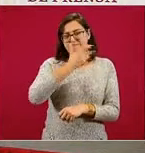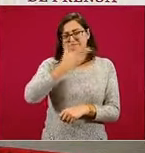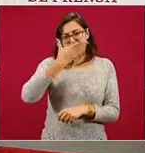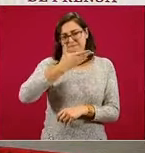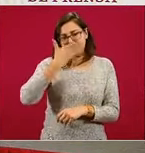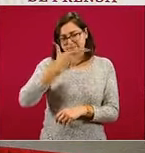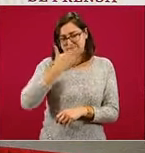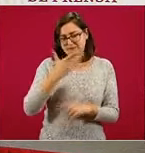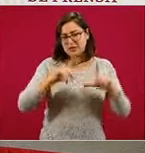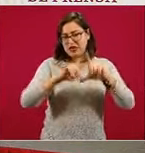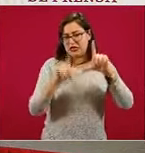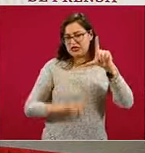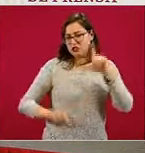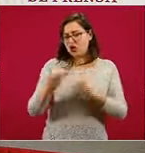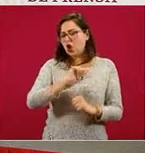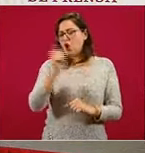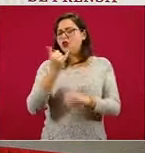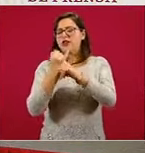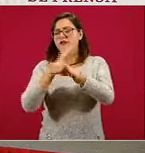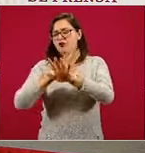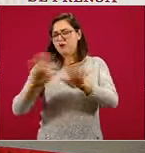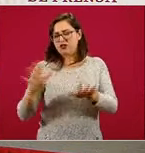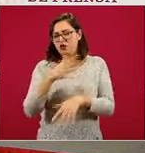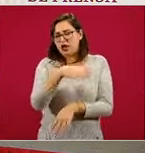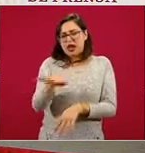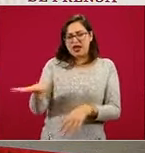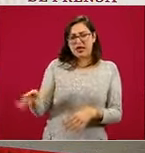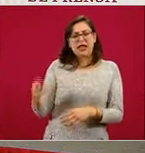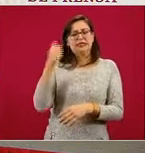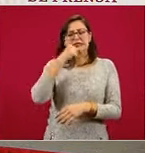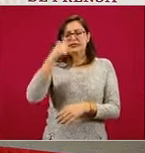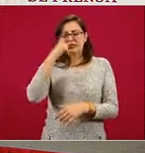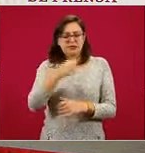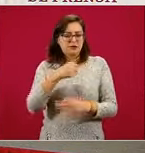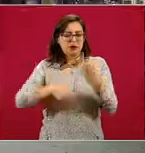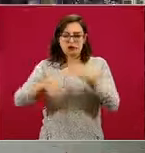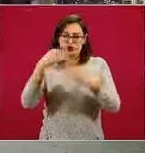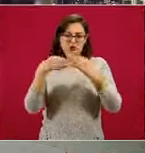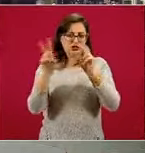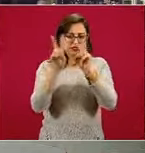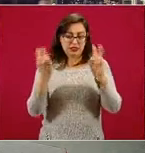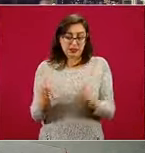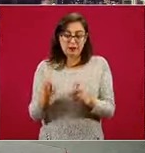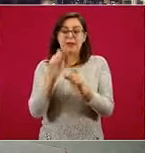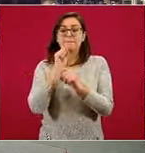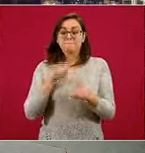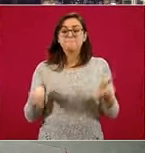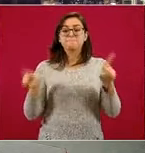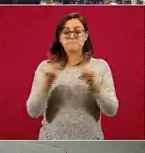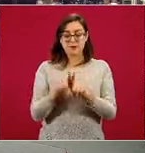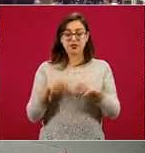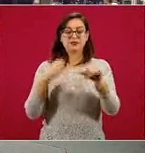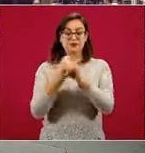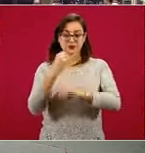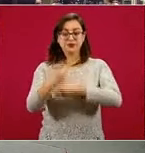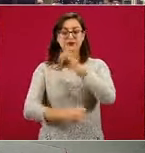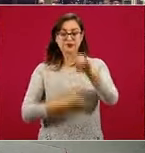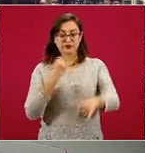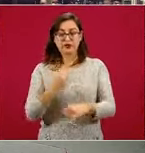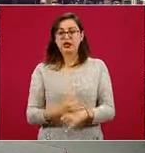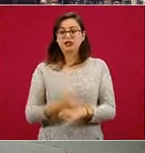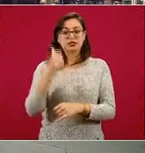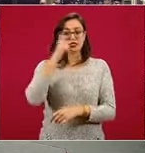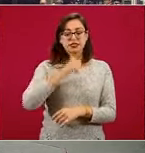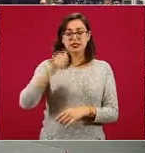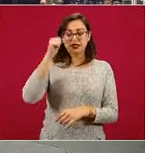nacional y algunos otros componentes informativos que preparamos para esta noche, incluido el panorama internacional que presentamos